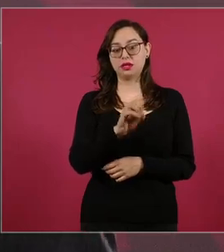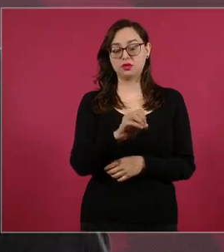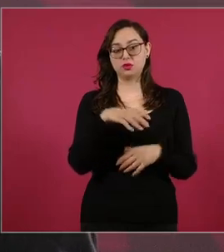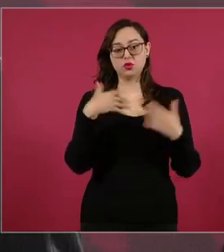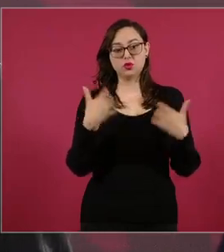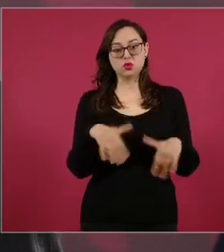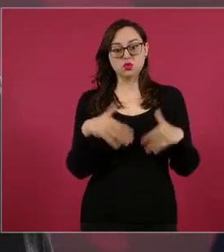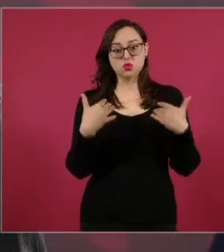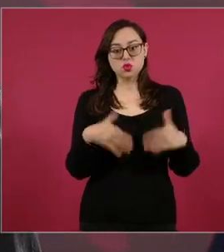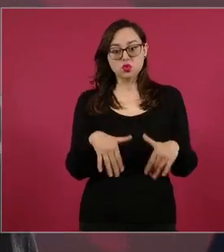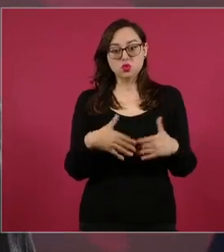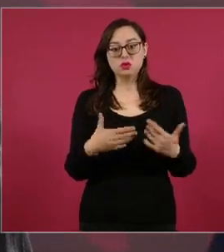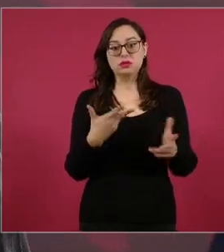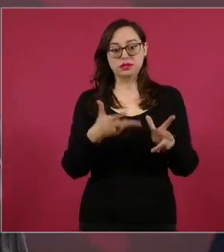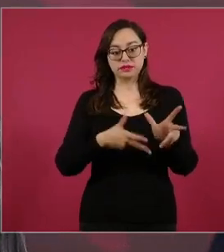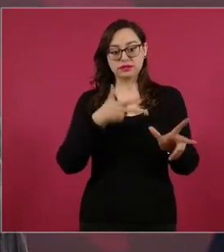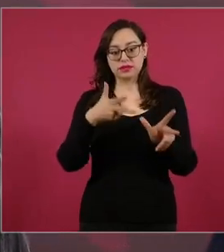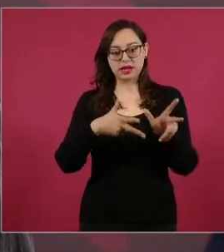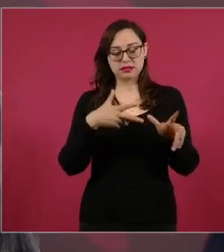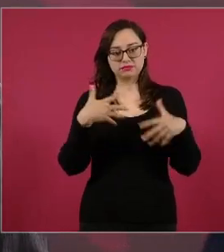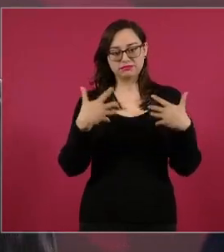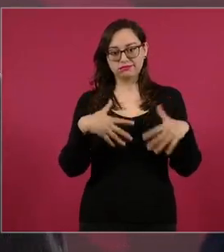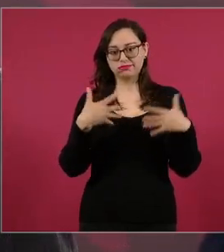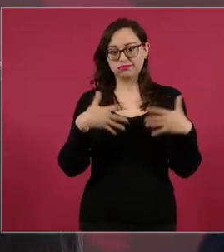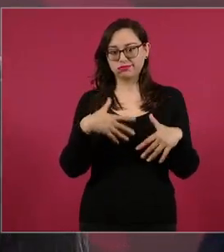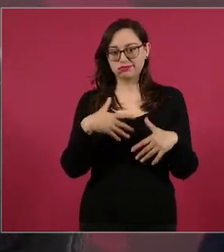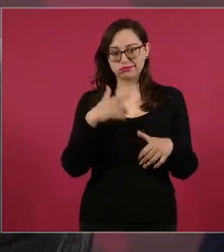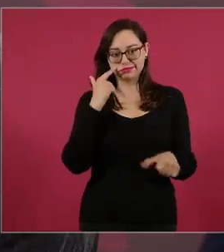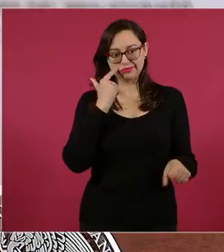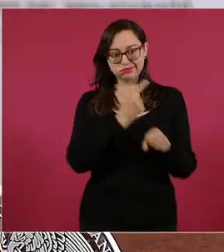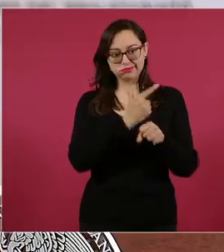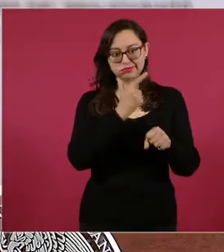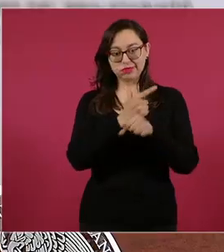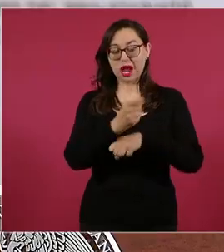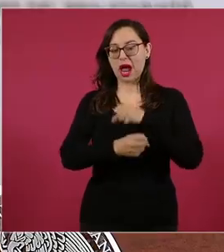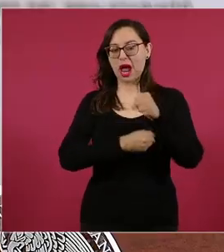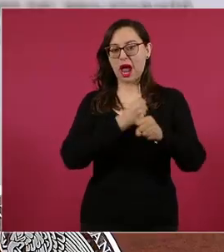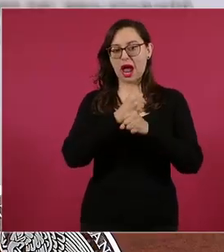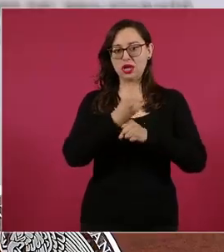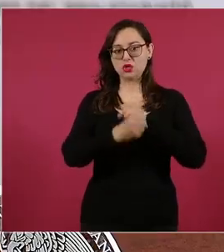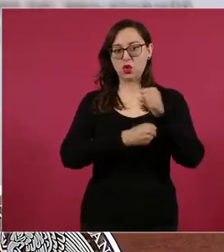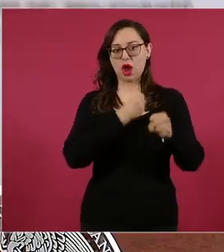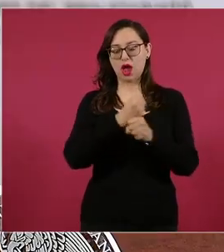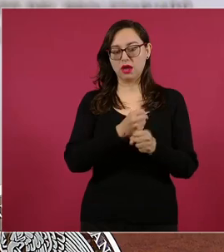este trabajo del Tren Maya, porque cada año crece de